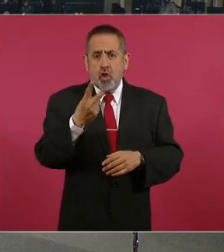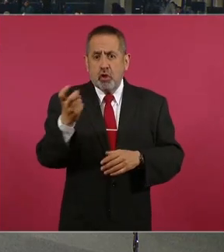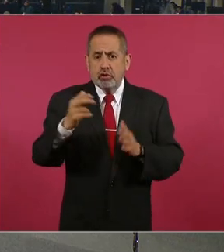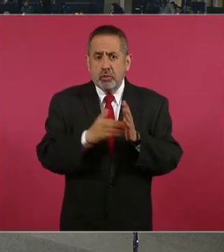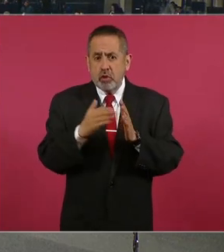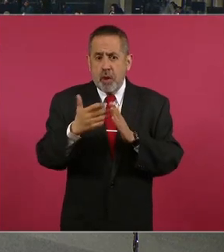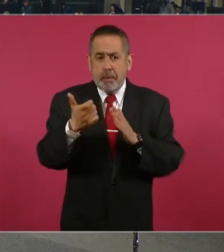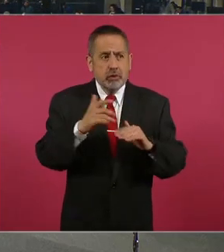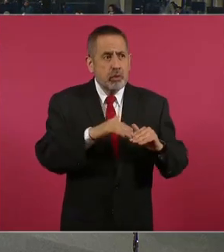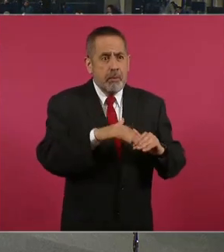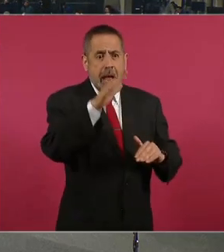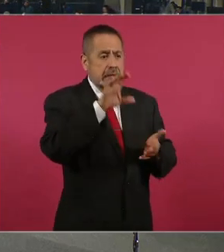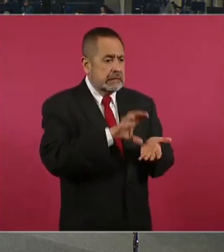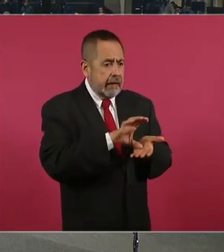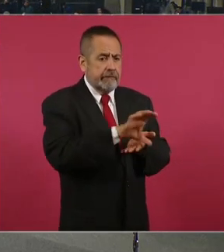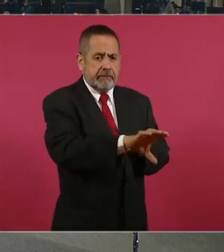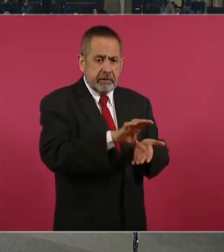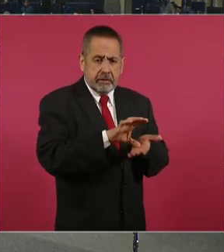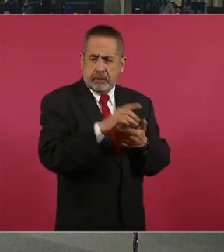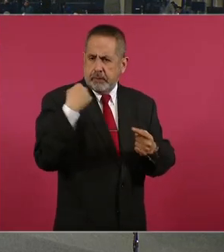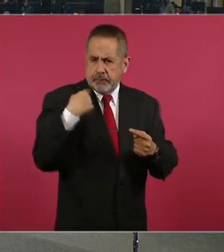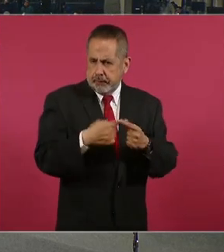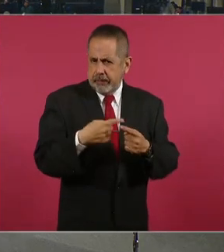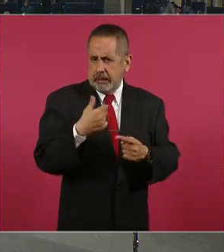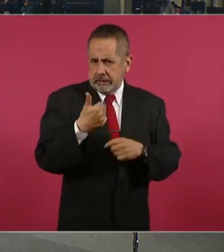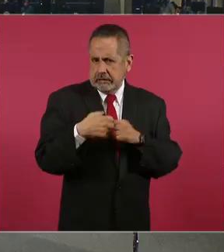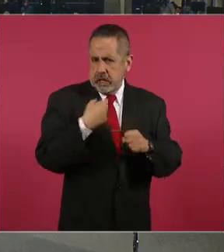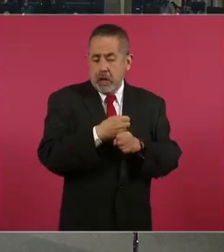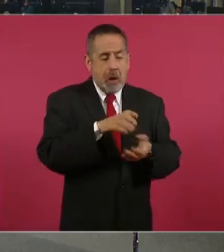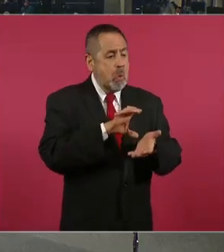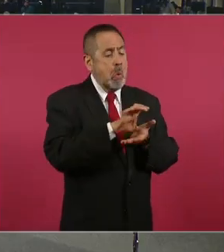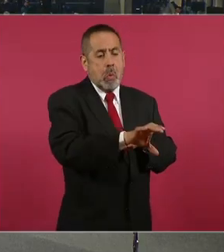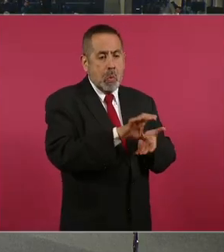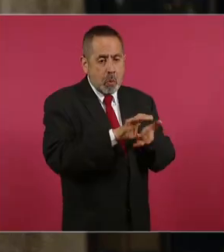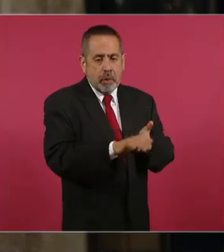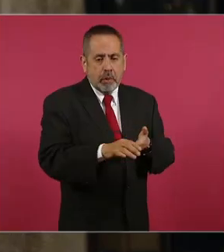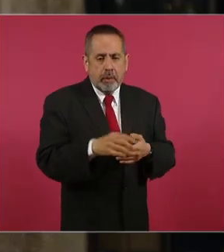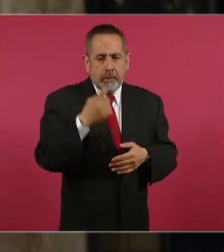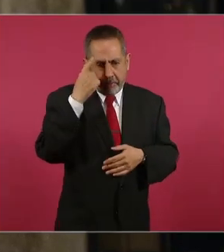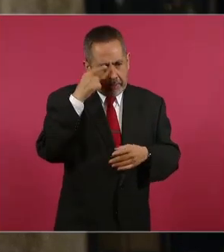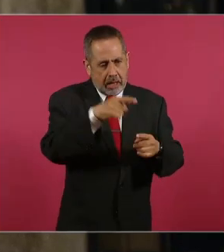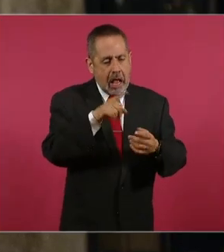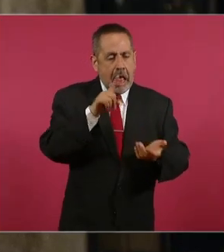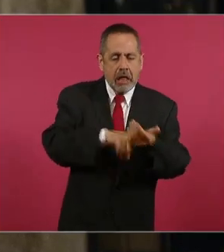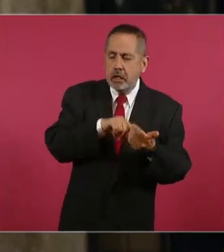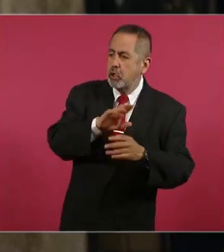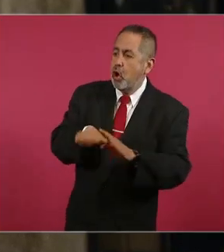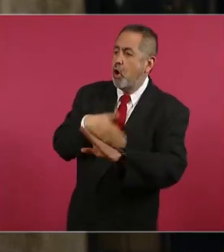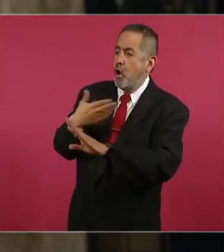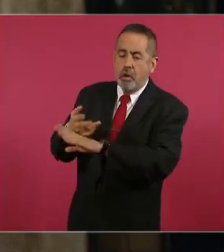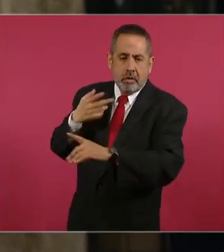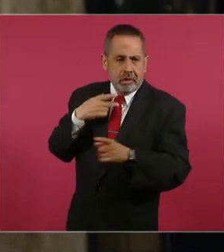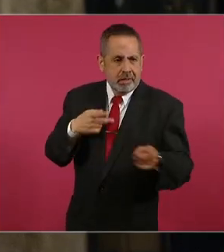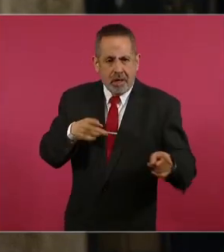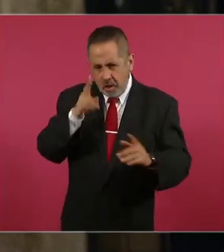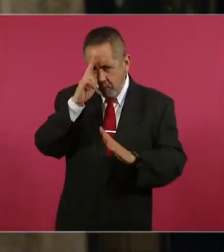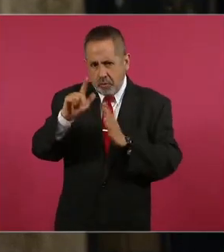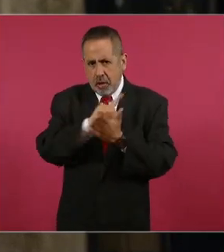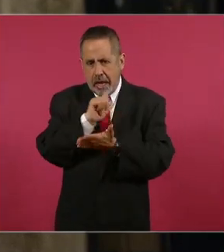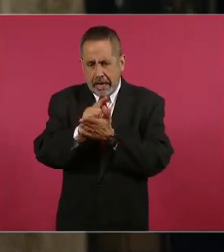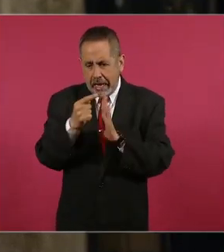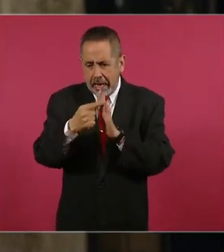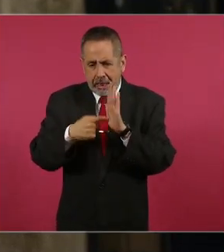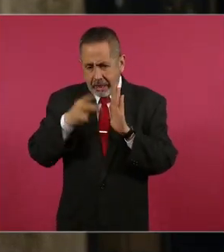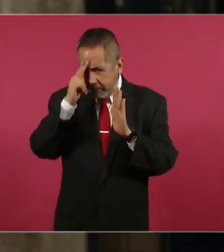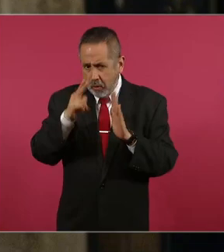de pesos en lo que va del sexenio y pues claramente con una intención política. Está prohibido por las leyes